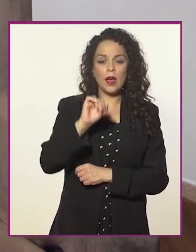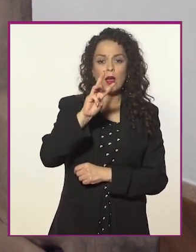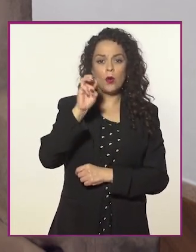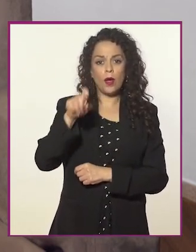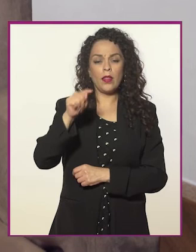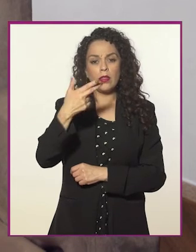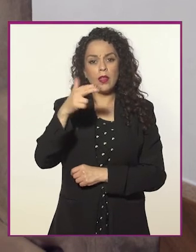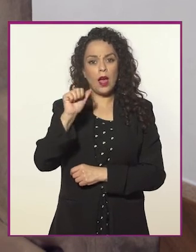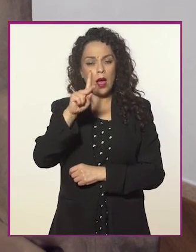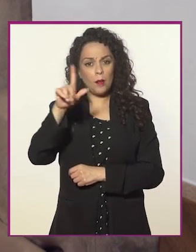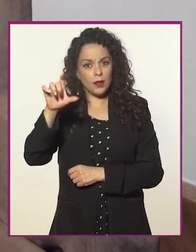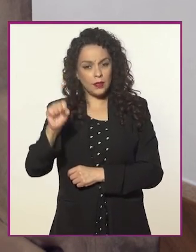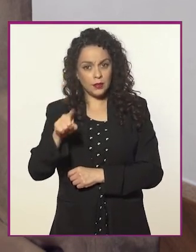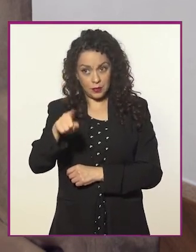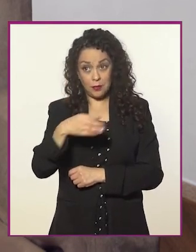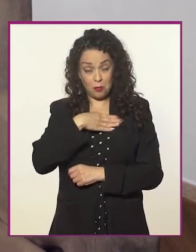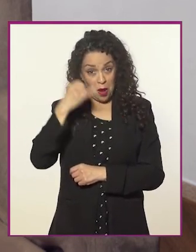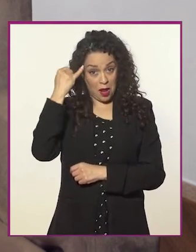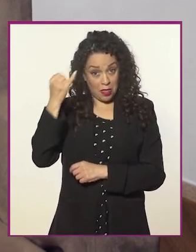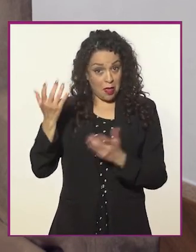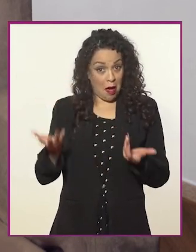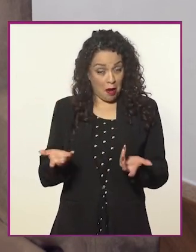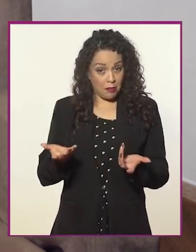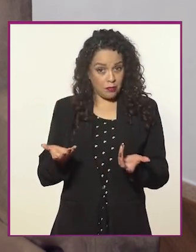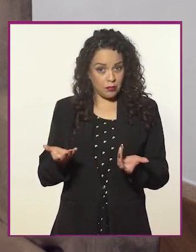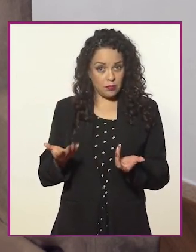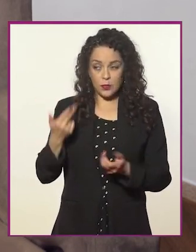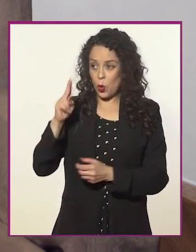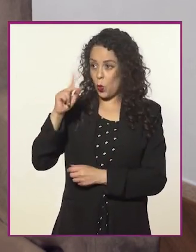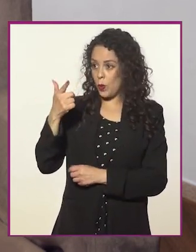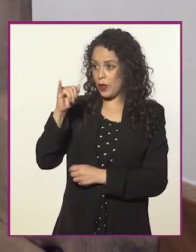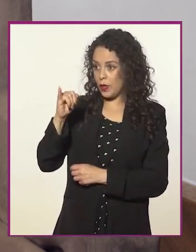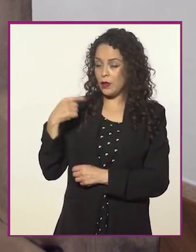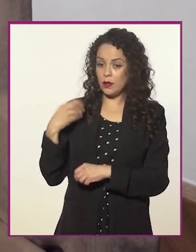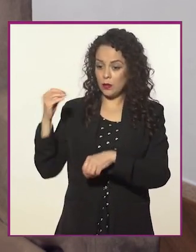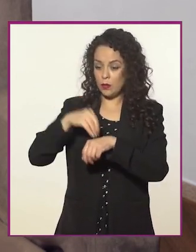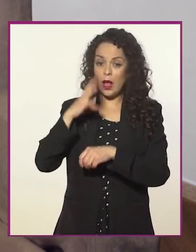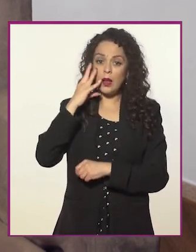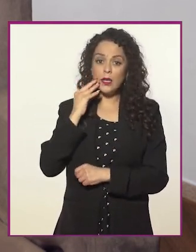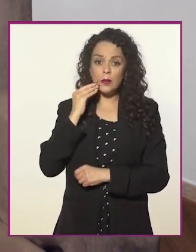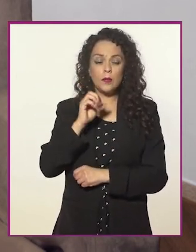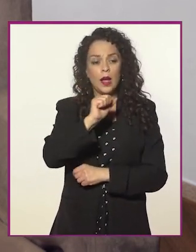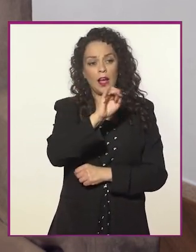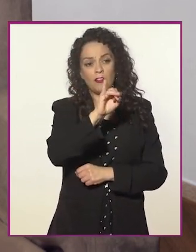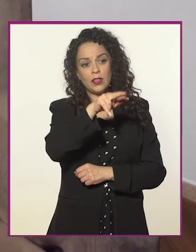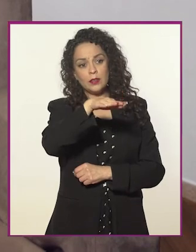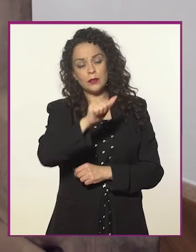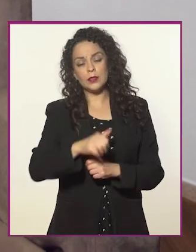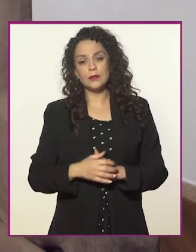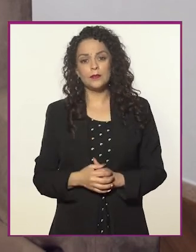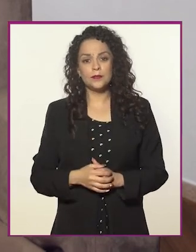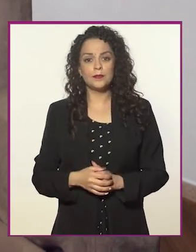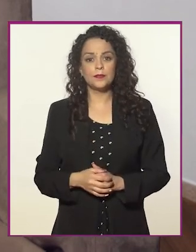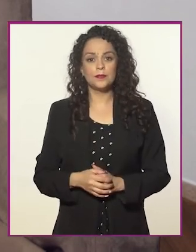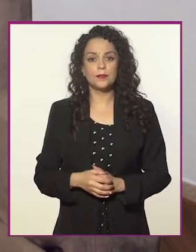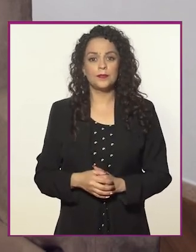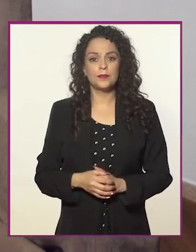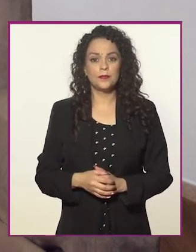the apples. ¡Ay! No es mala idea. Ugi, ¿les pongo limón? ¡Afirma!